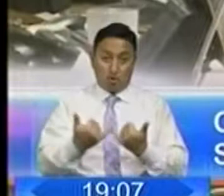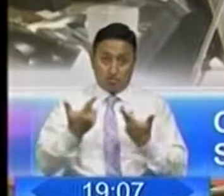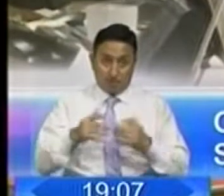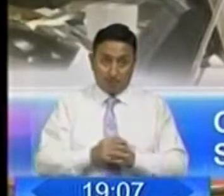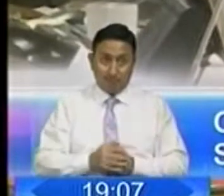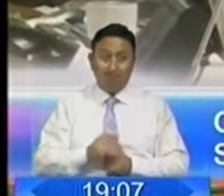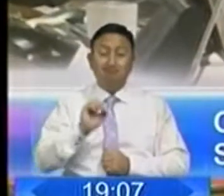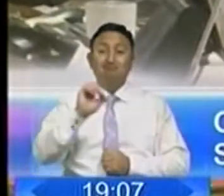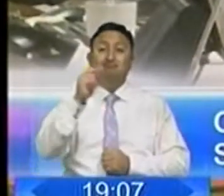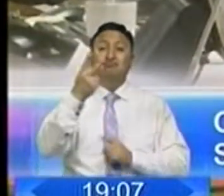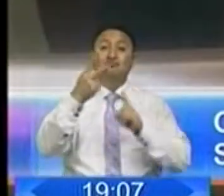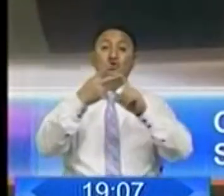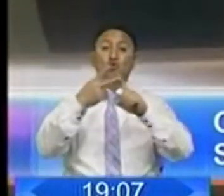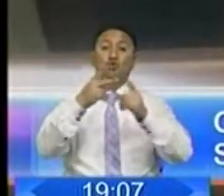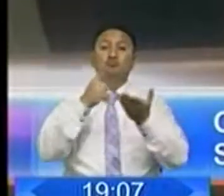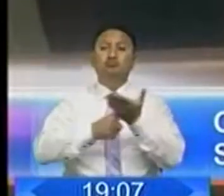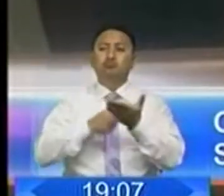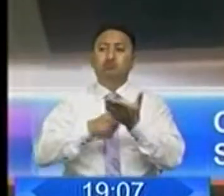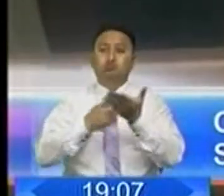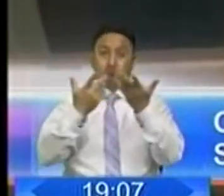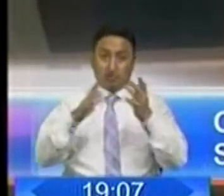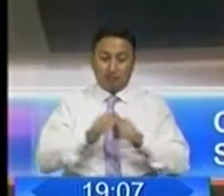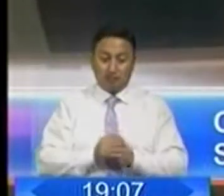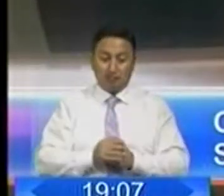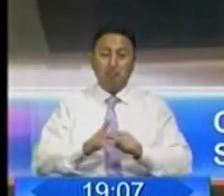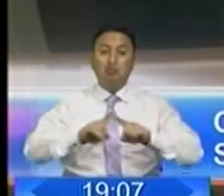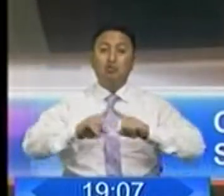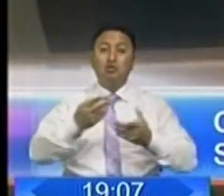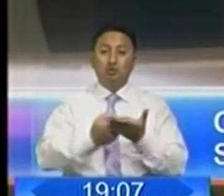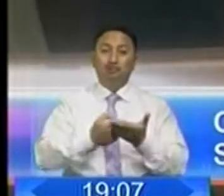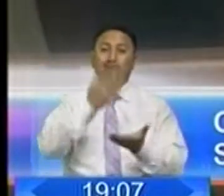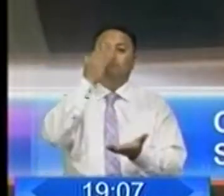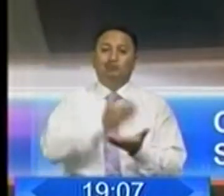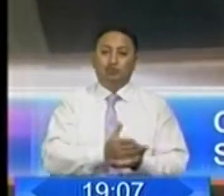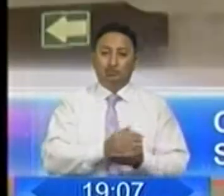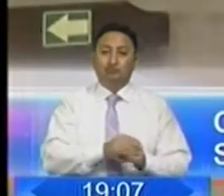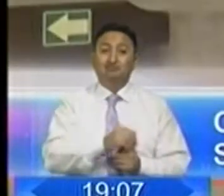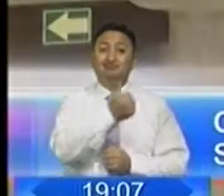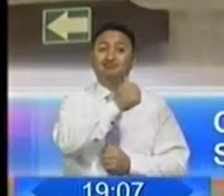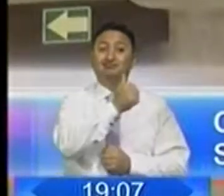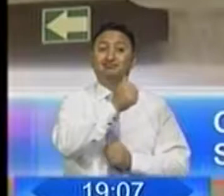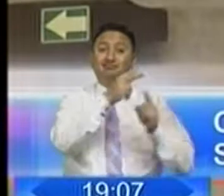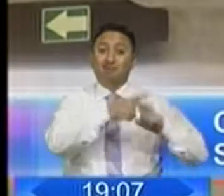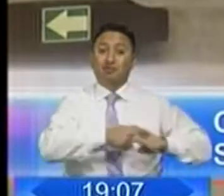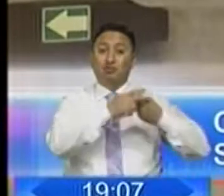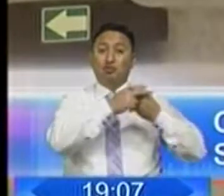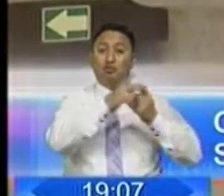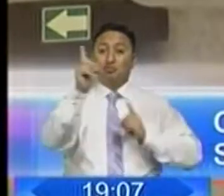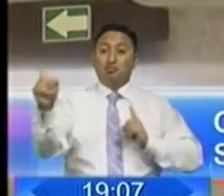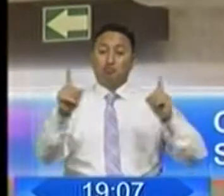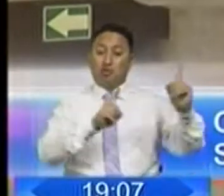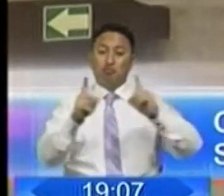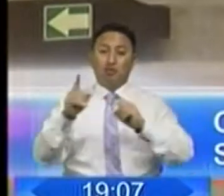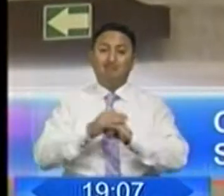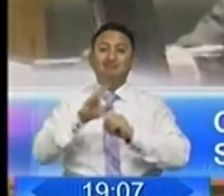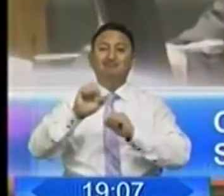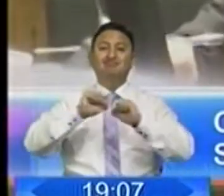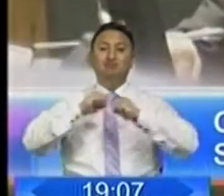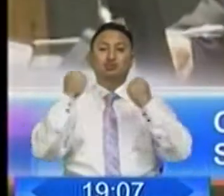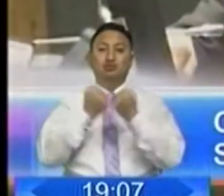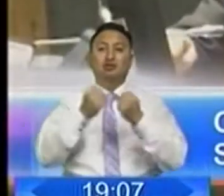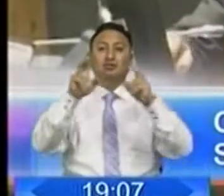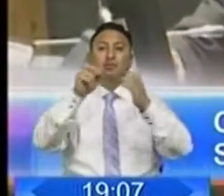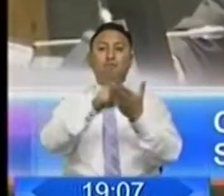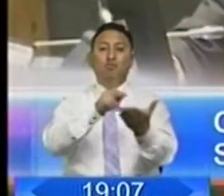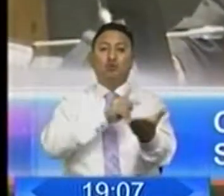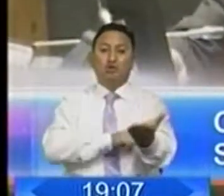finalizar con el segundo y último debate, pero la sesión se suspendió. Desde las 10 de la mañana iniciaron las intervenciones de actores sociales en torno al